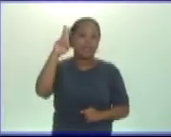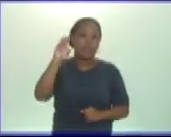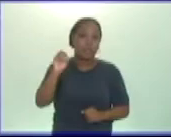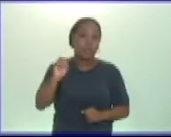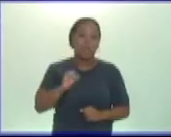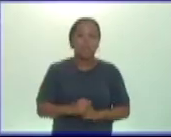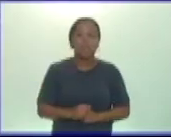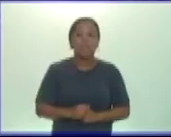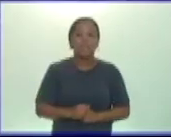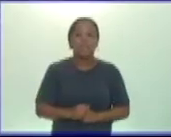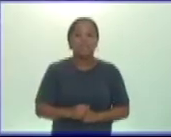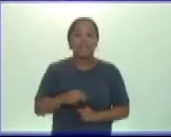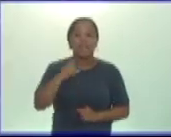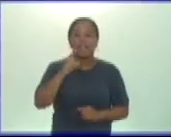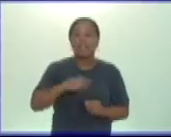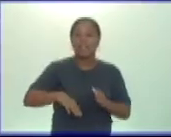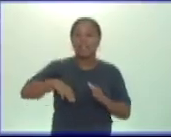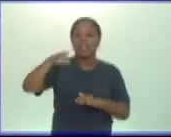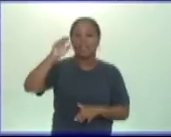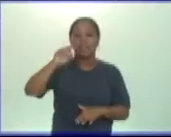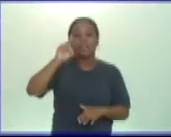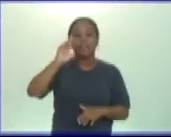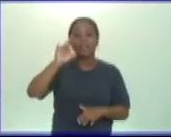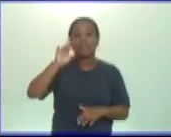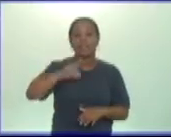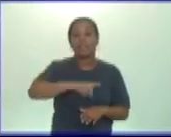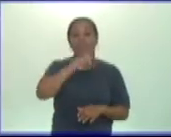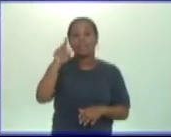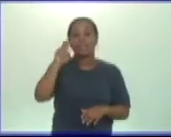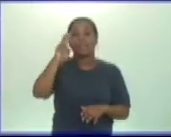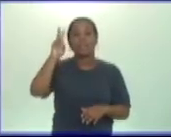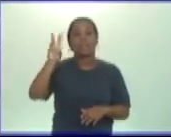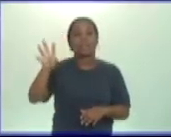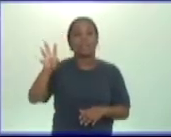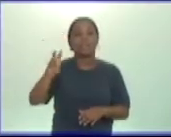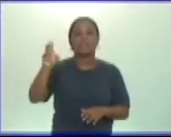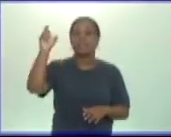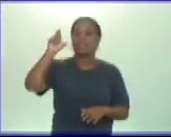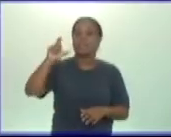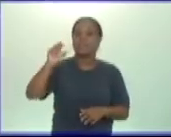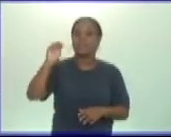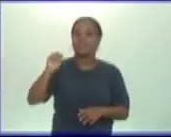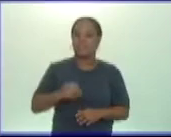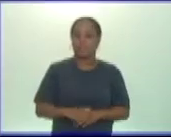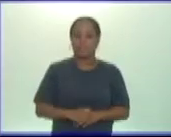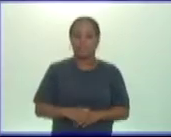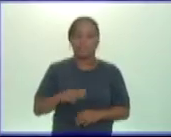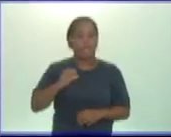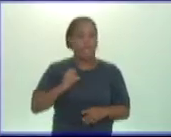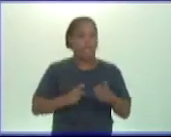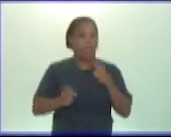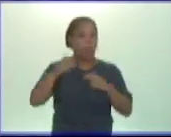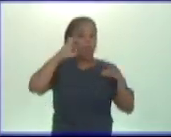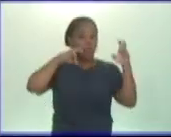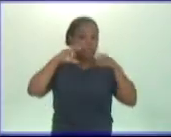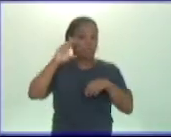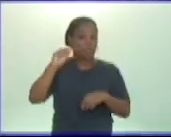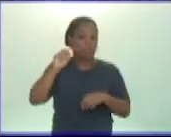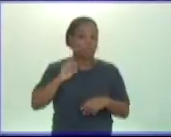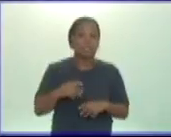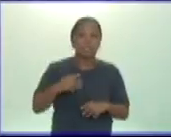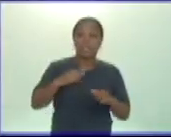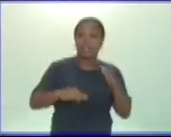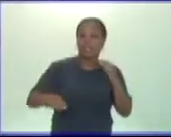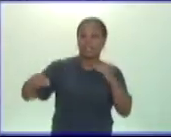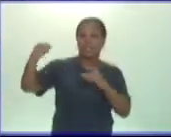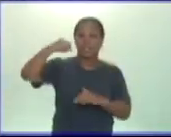se elevó entre 15 y 23 centímetros, y algunos científicos predicen que el nivel del mar se elevará 1 metro